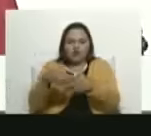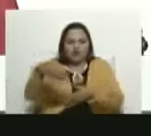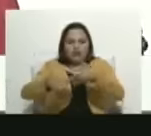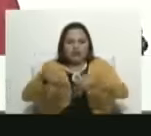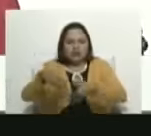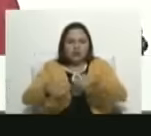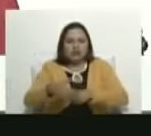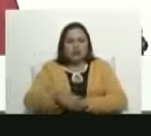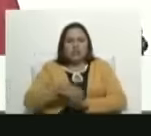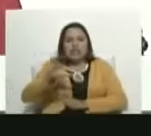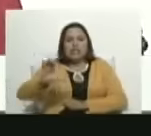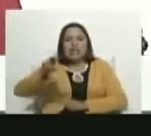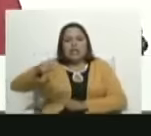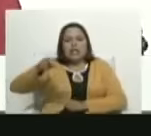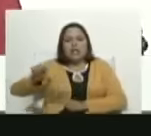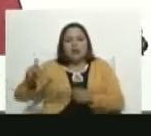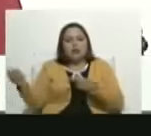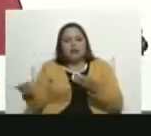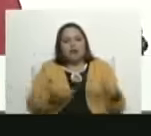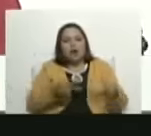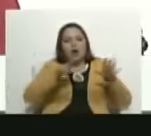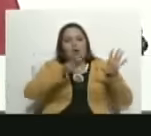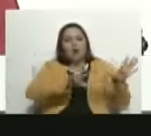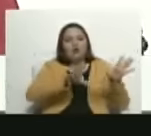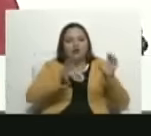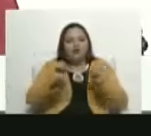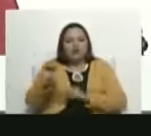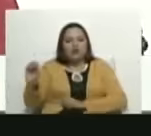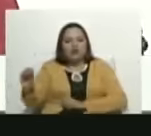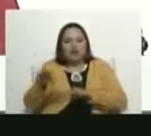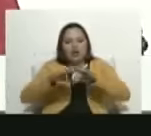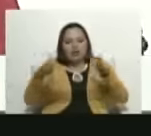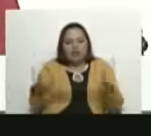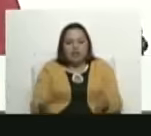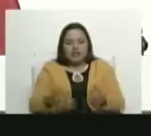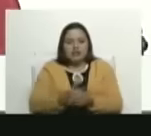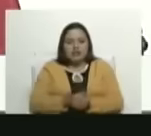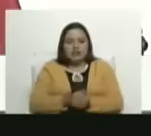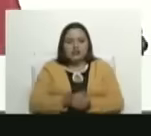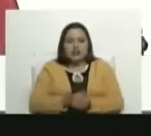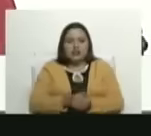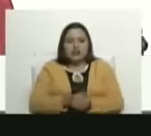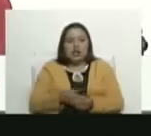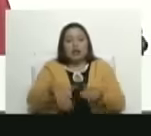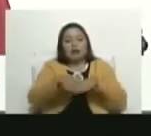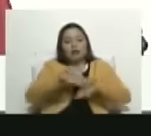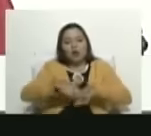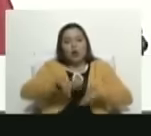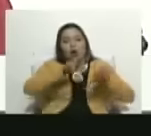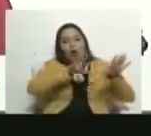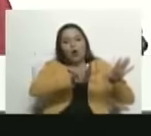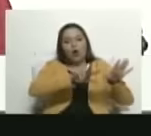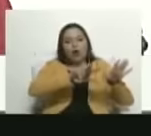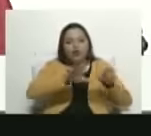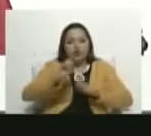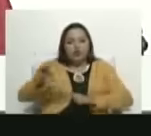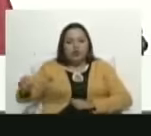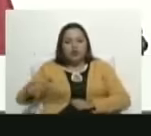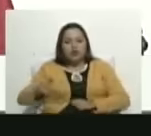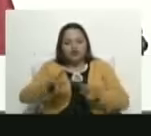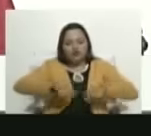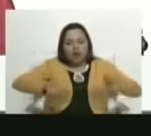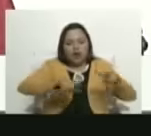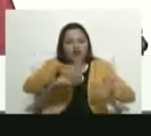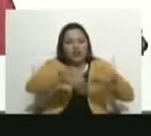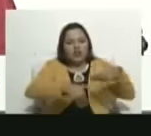convocado 800 mesas y 800 centros y 2.322 mesas en todo